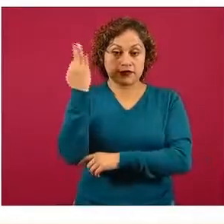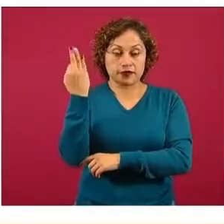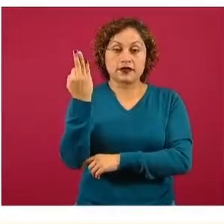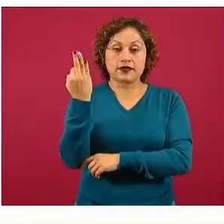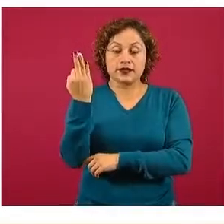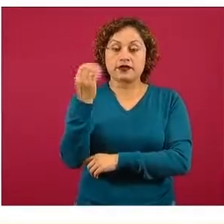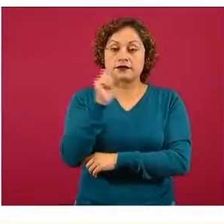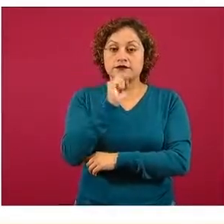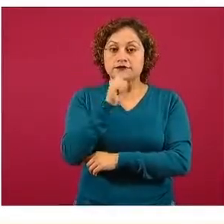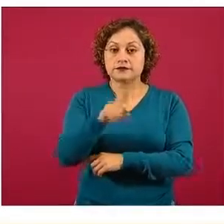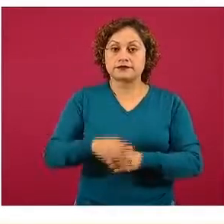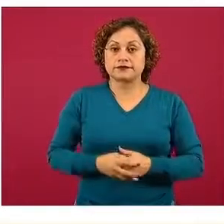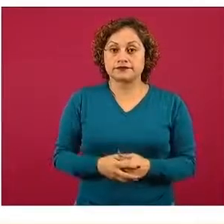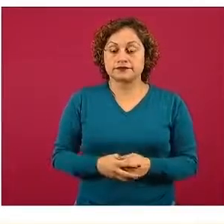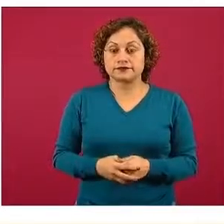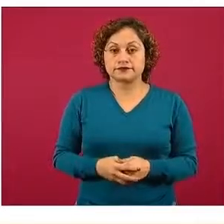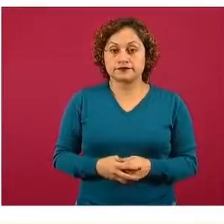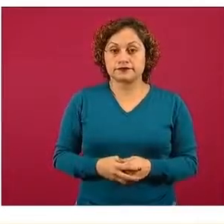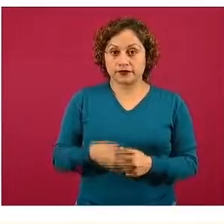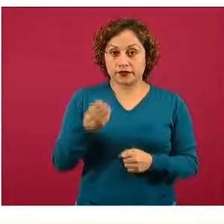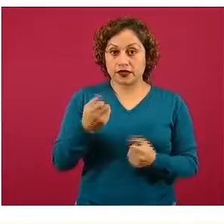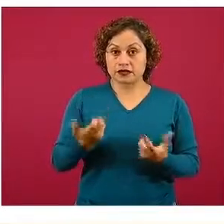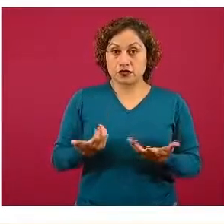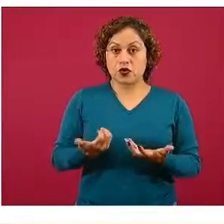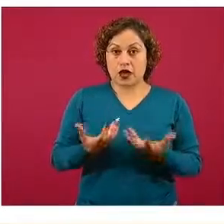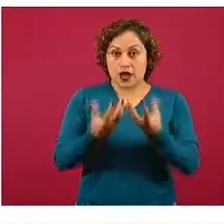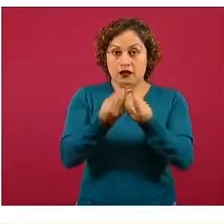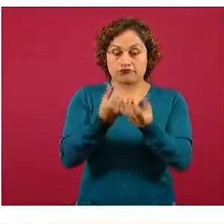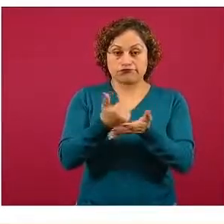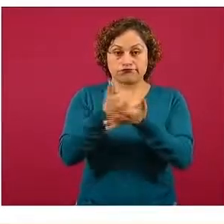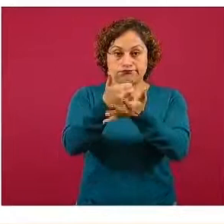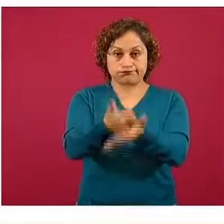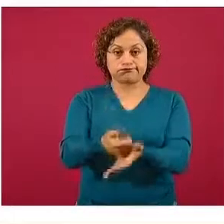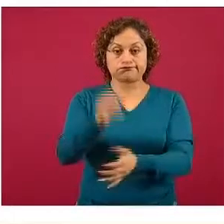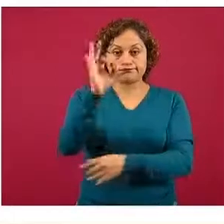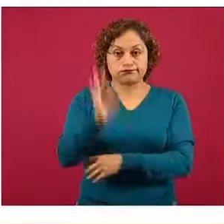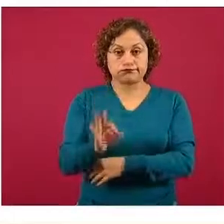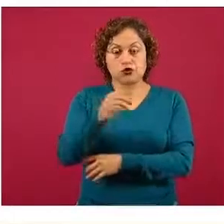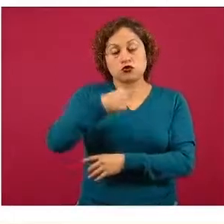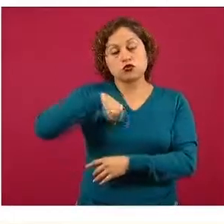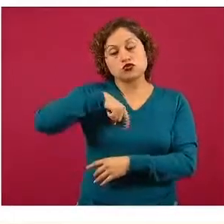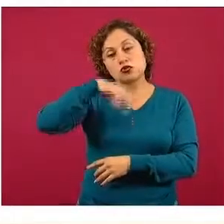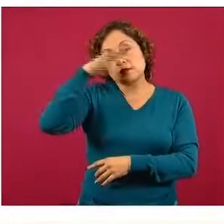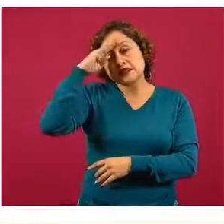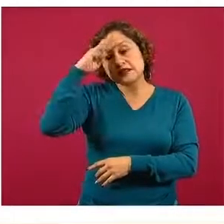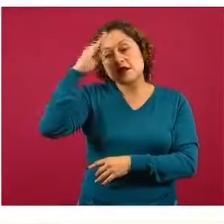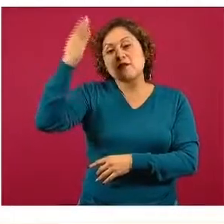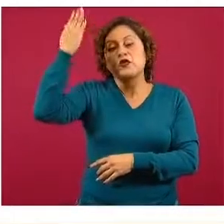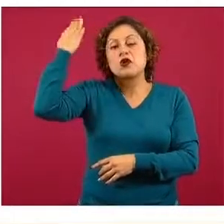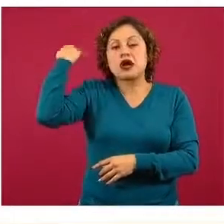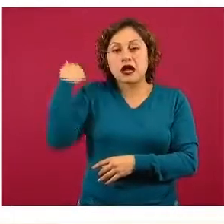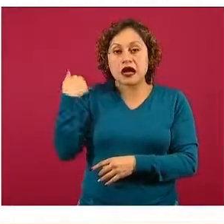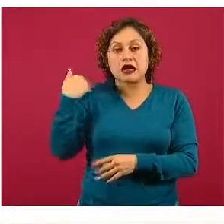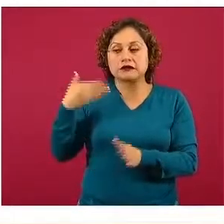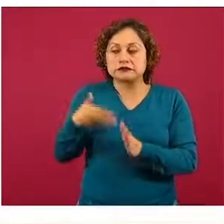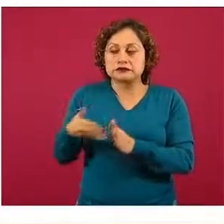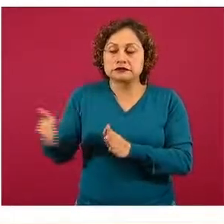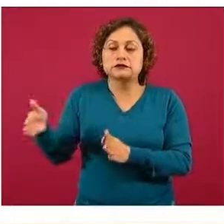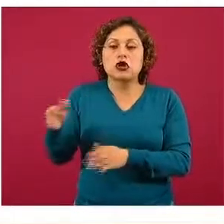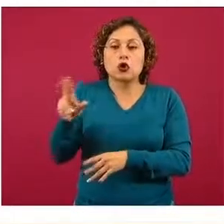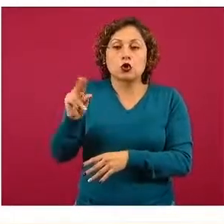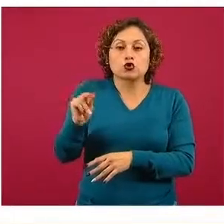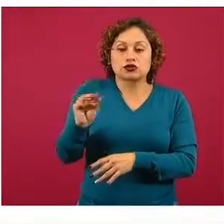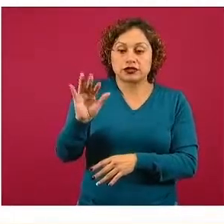manera importante a la meta nacional. El avance esperado que hubiéramos requerido para esta semana es del